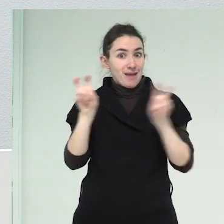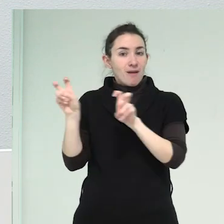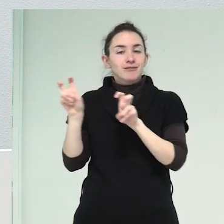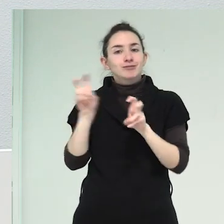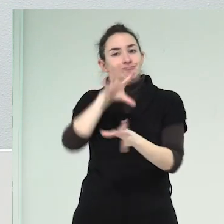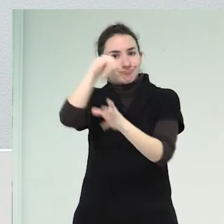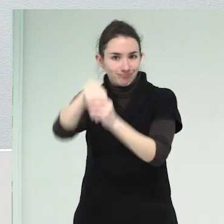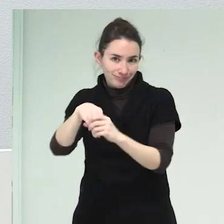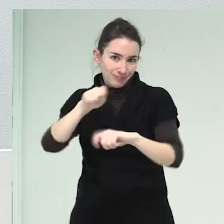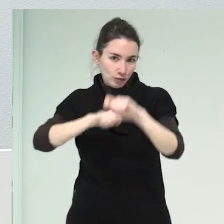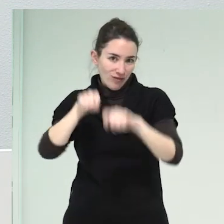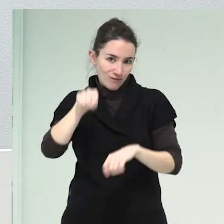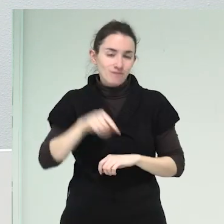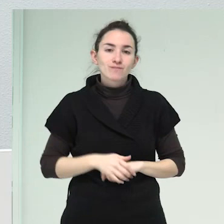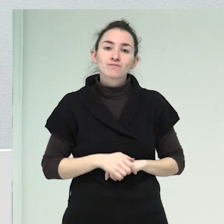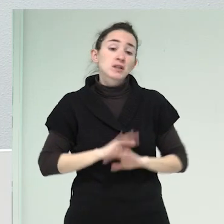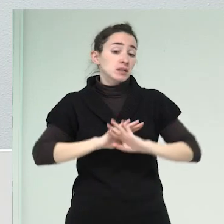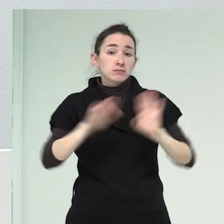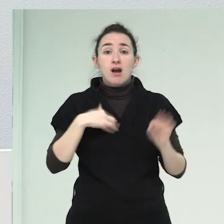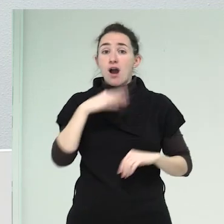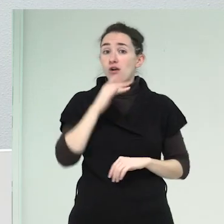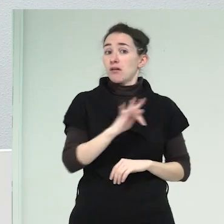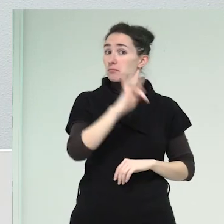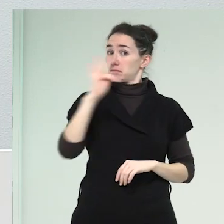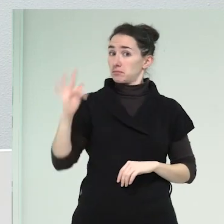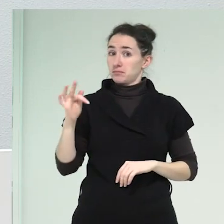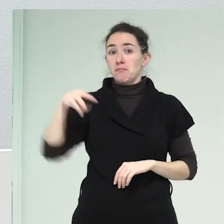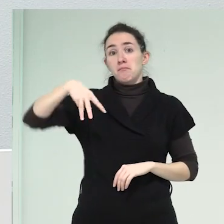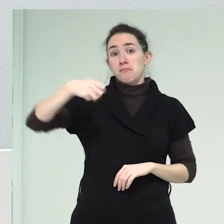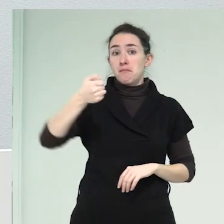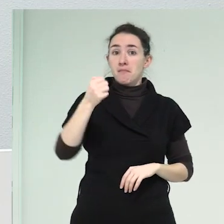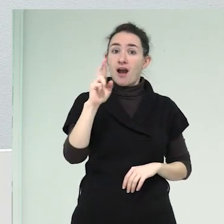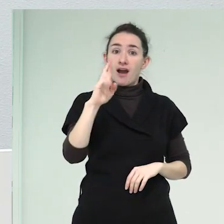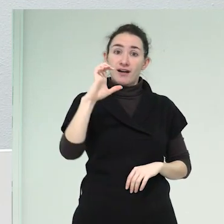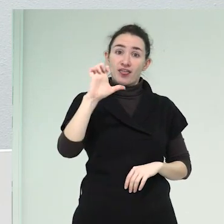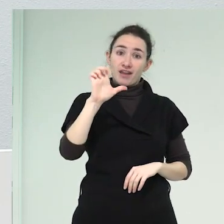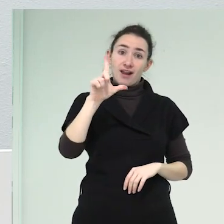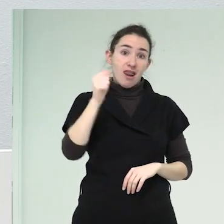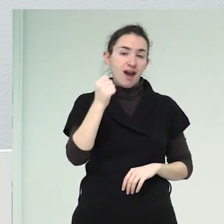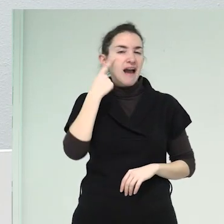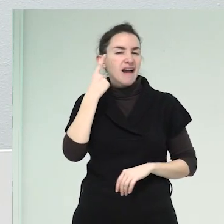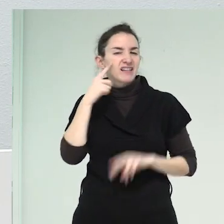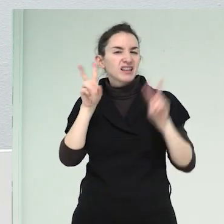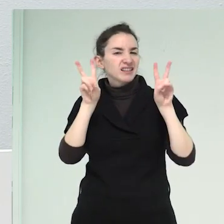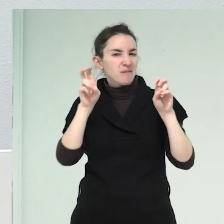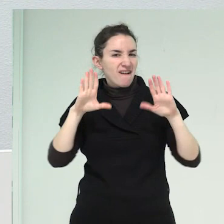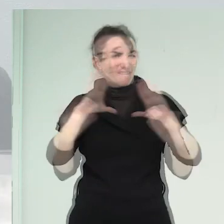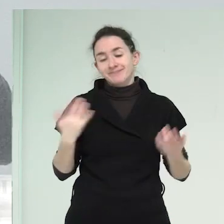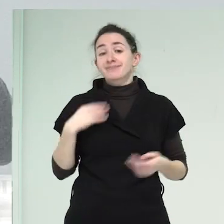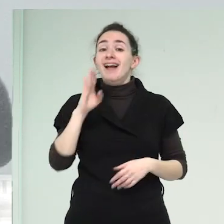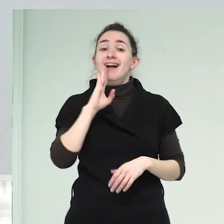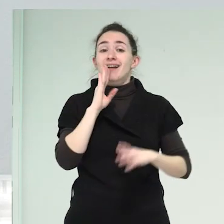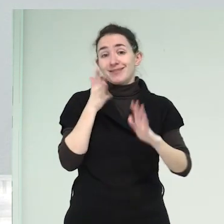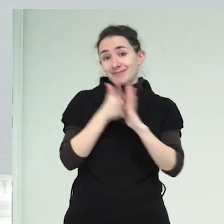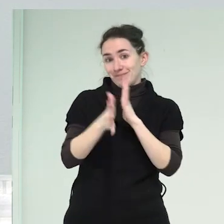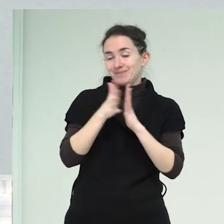bueno, sin más preámbulos, darle paso a Marcela y que nos cuente qué es esto del feminismo decolonial.